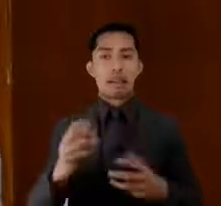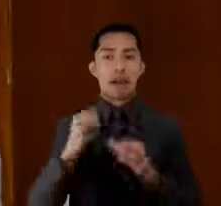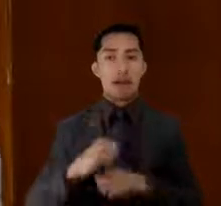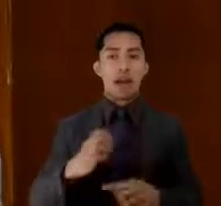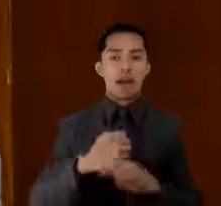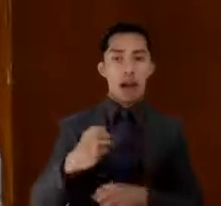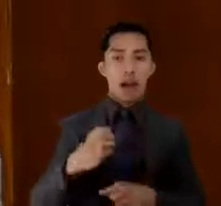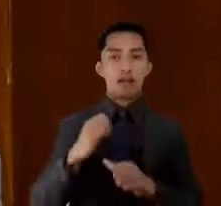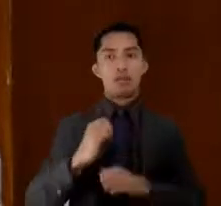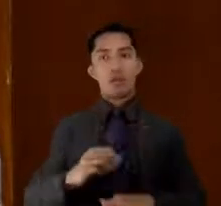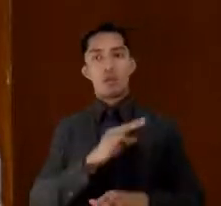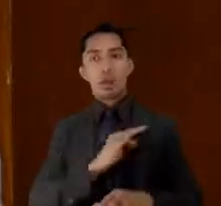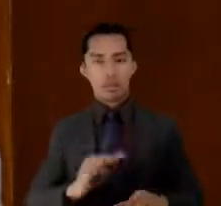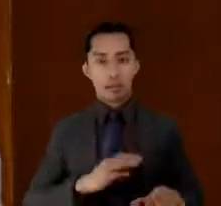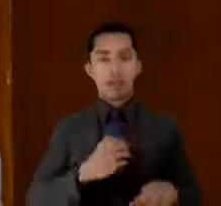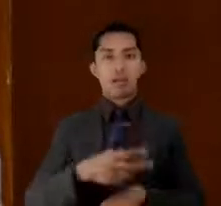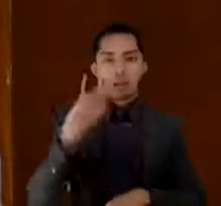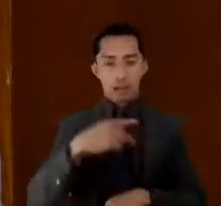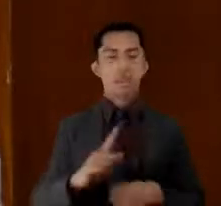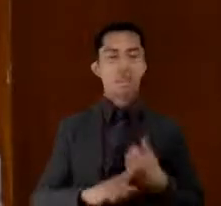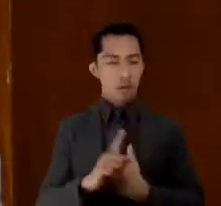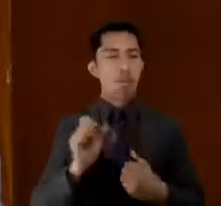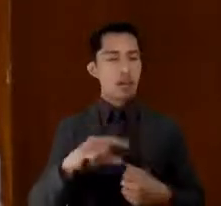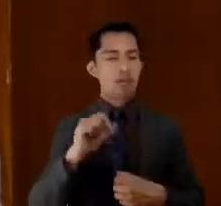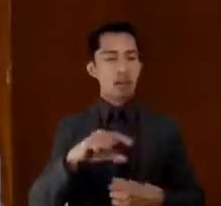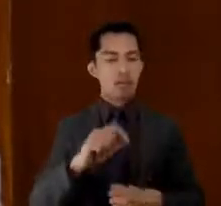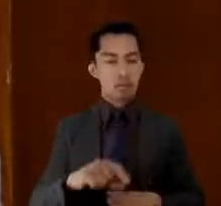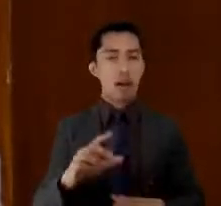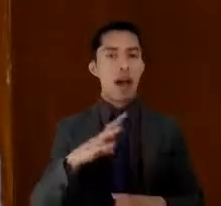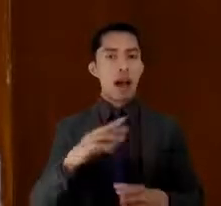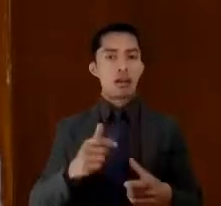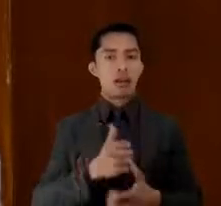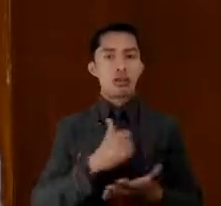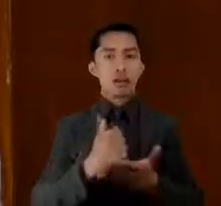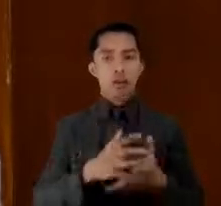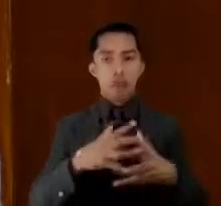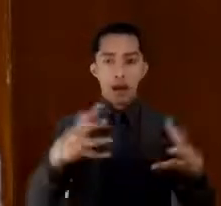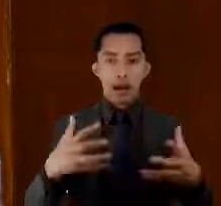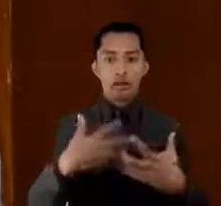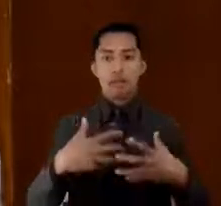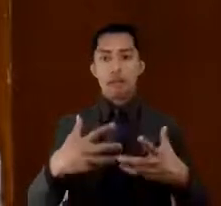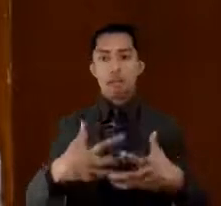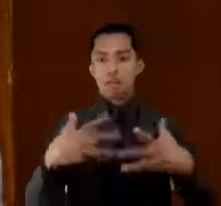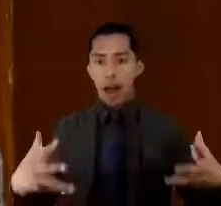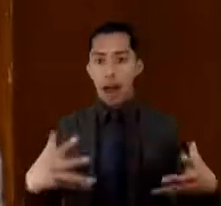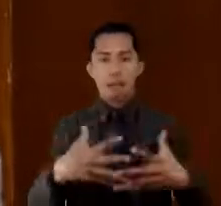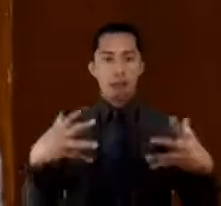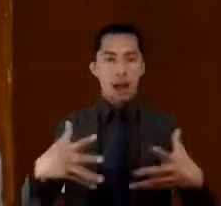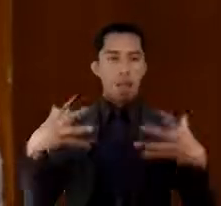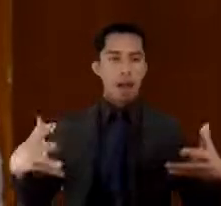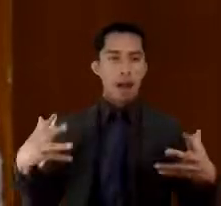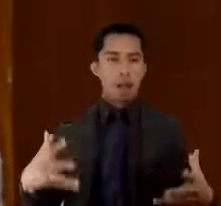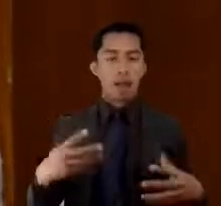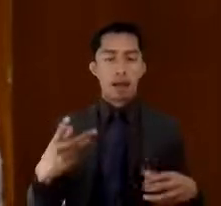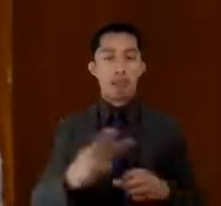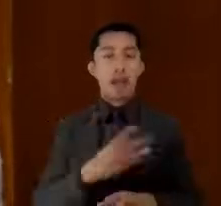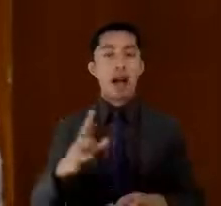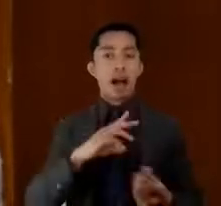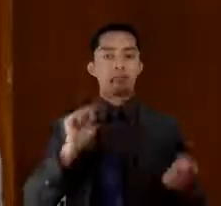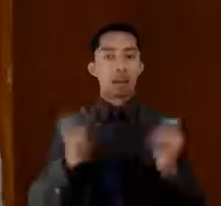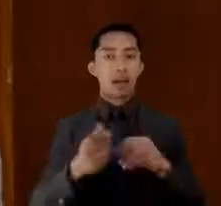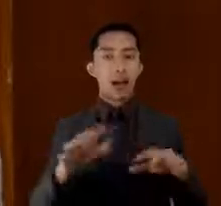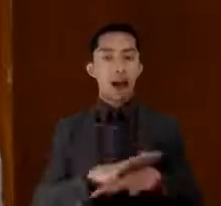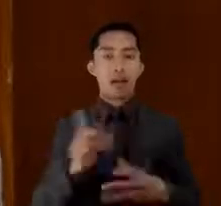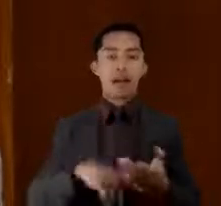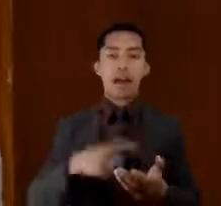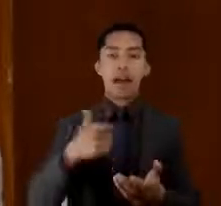estatales y municipales del Estado de México, derivado del crecimiento urbano e industrial de nuestra entidad, que ha implicado no solo una transformación en la economía